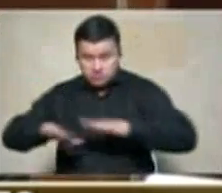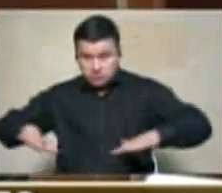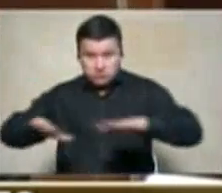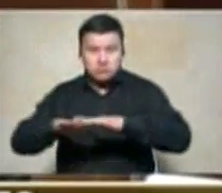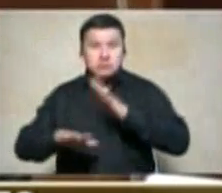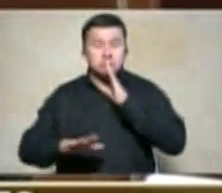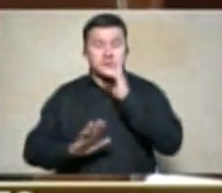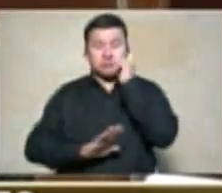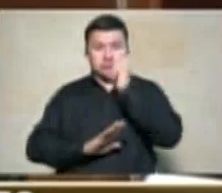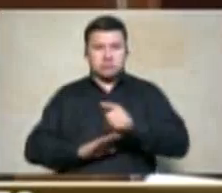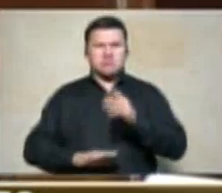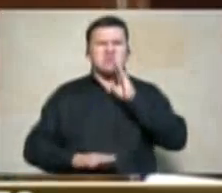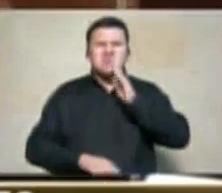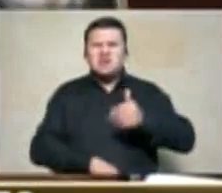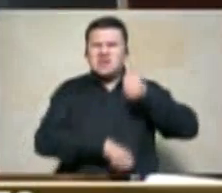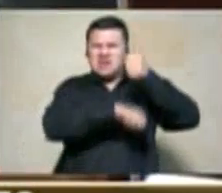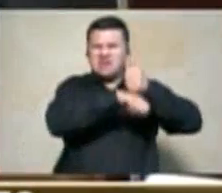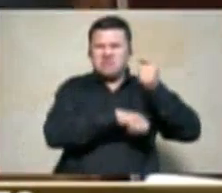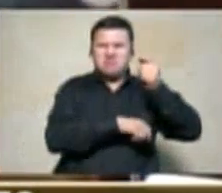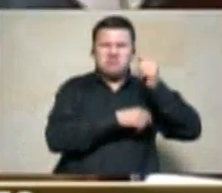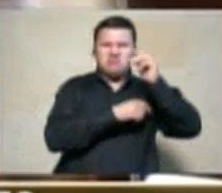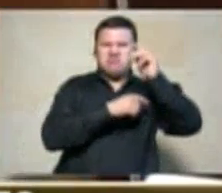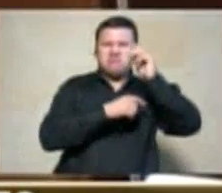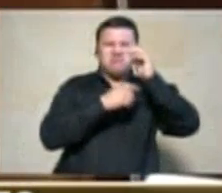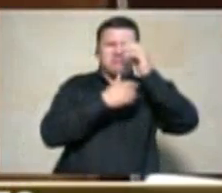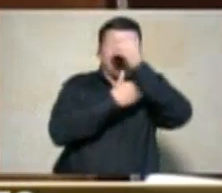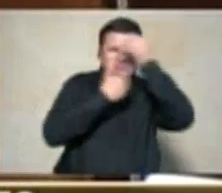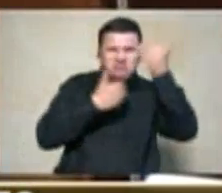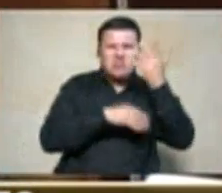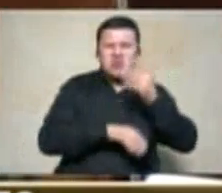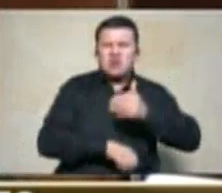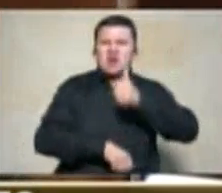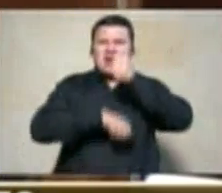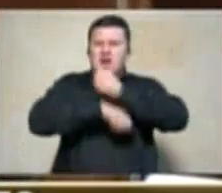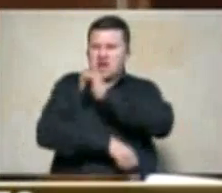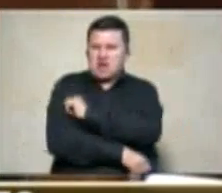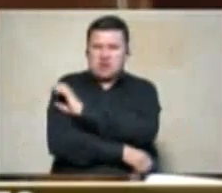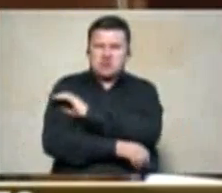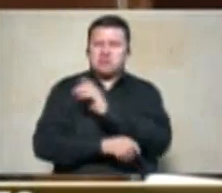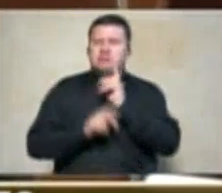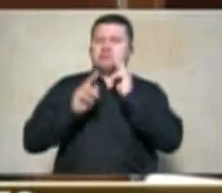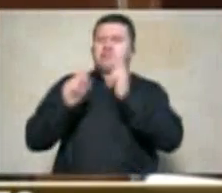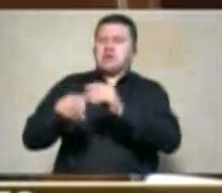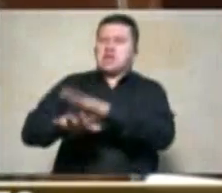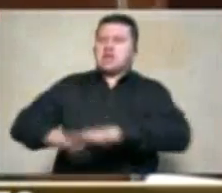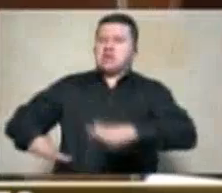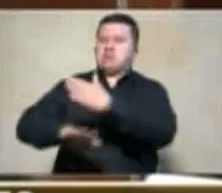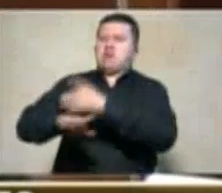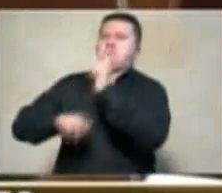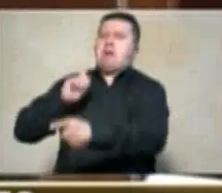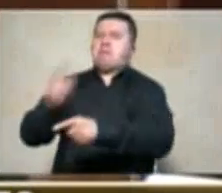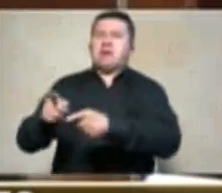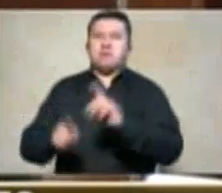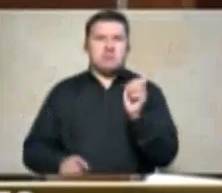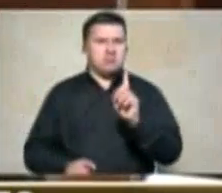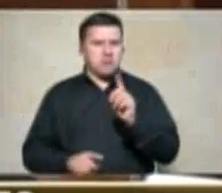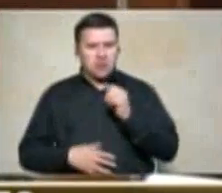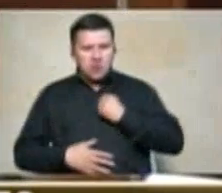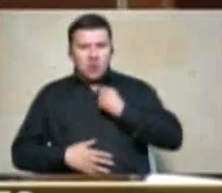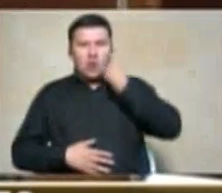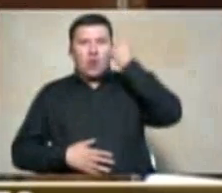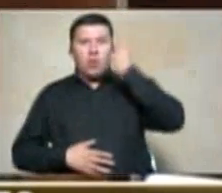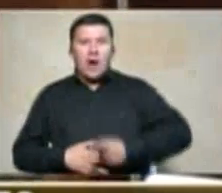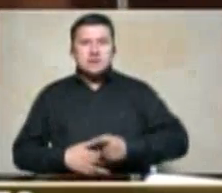Jorge 40 a una restitución de tierras ordenada por un juez de la República. Ahí hay un